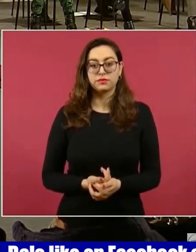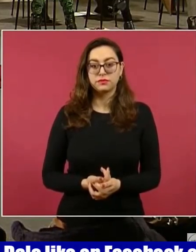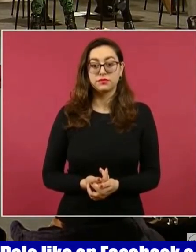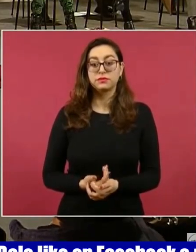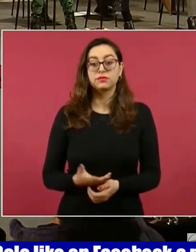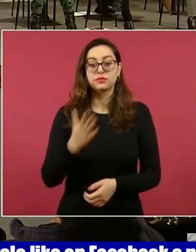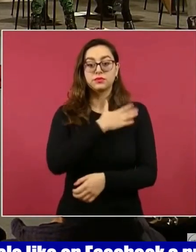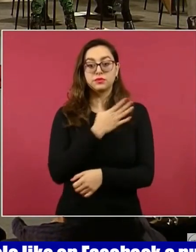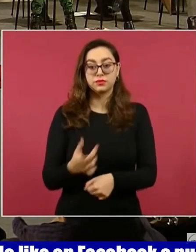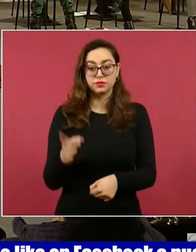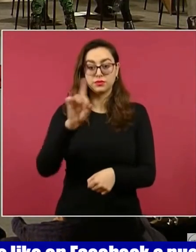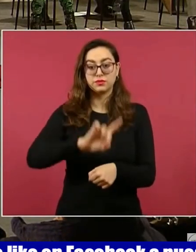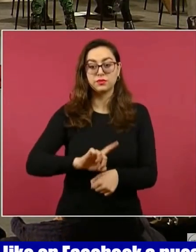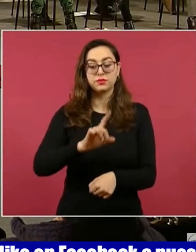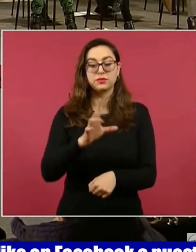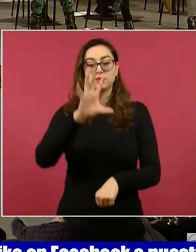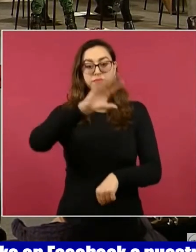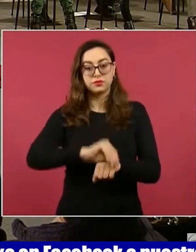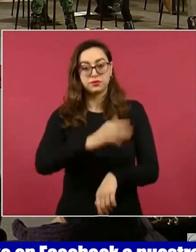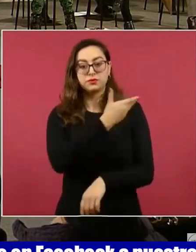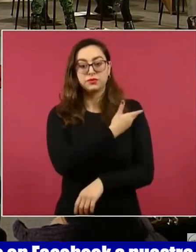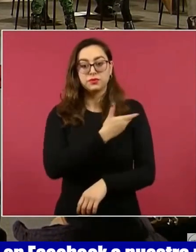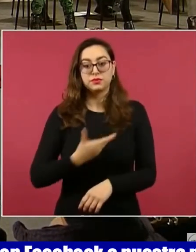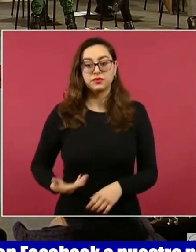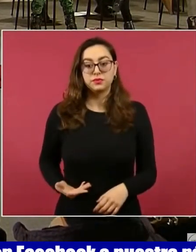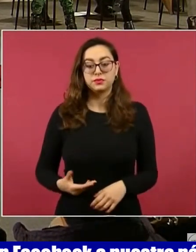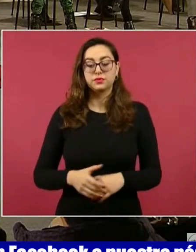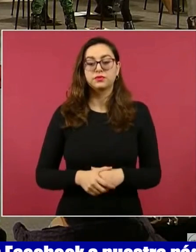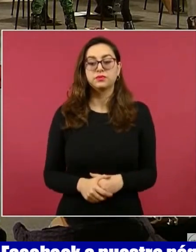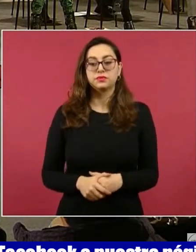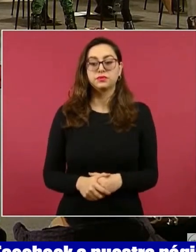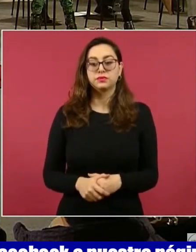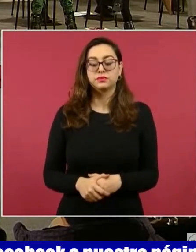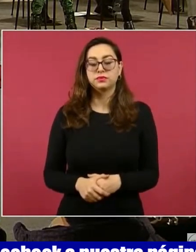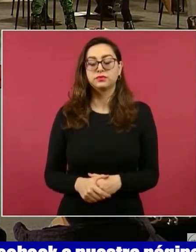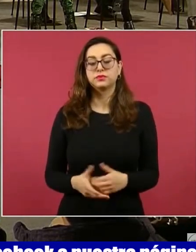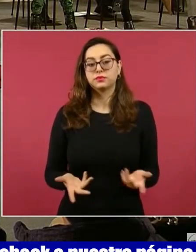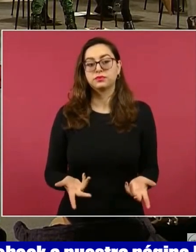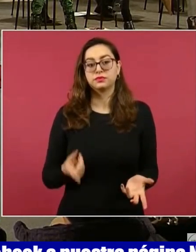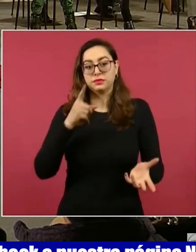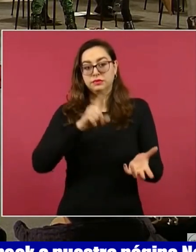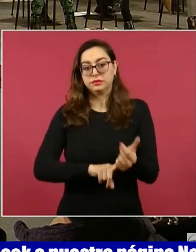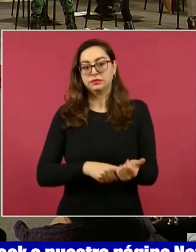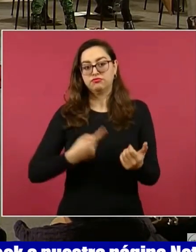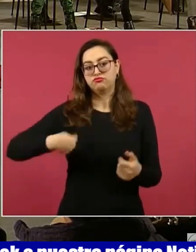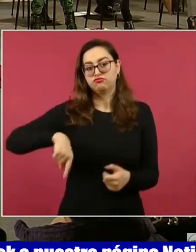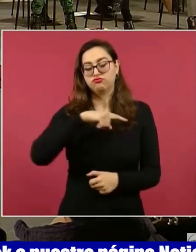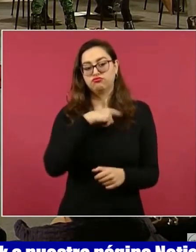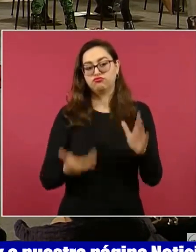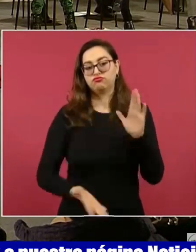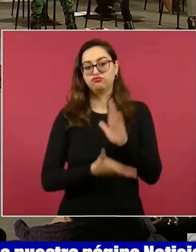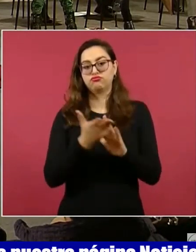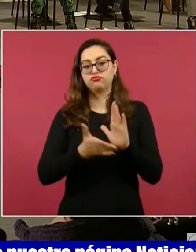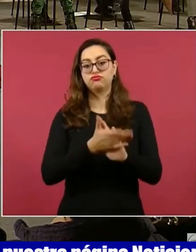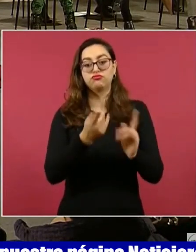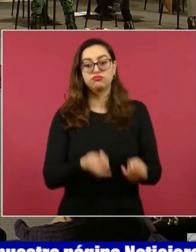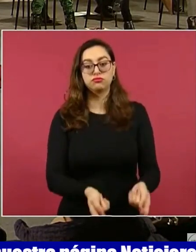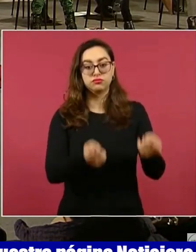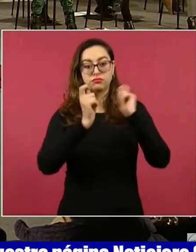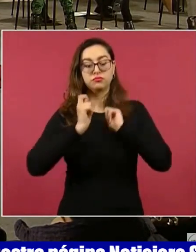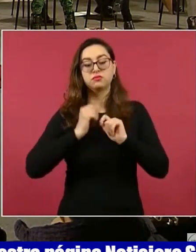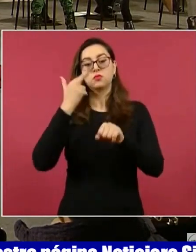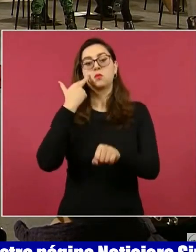Buenos días, con su permiso, presidente. El presidente nos instruyó a la Secretaría de Infraestructura a desarrollar un plan de